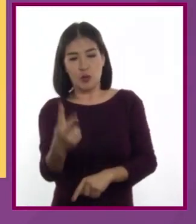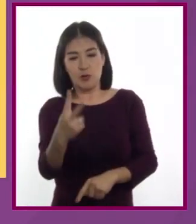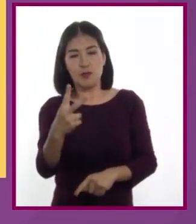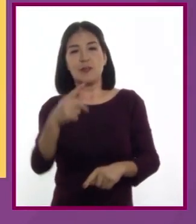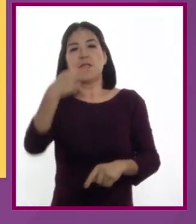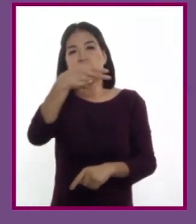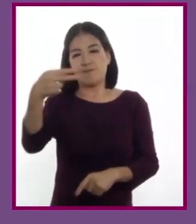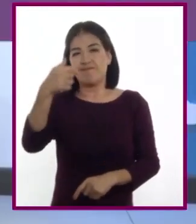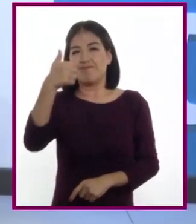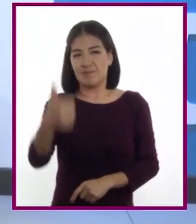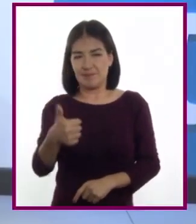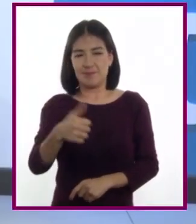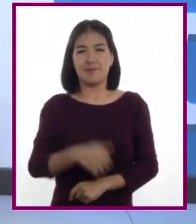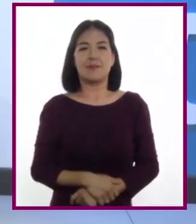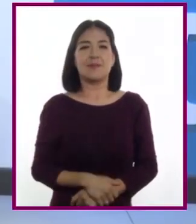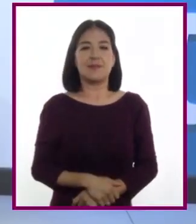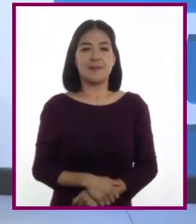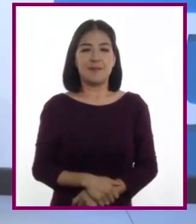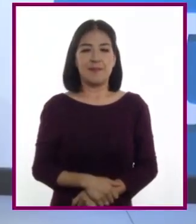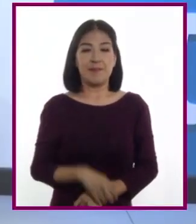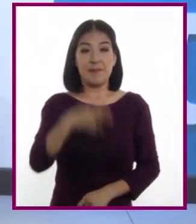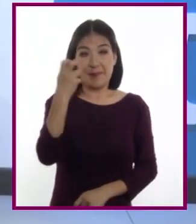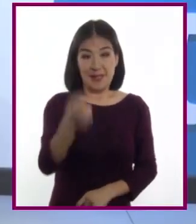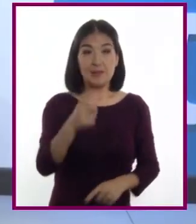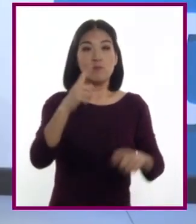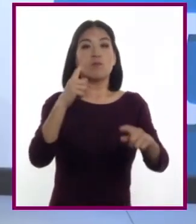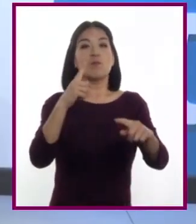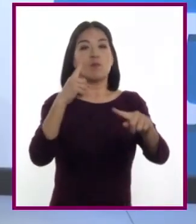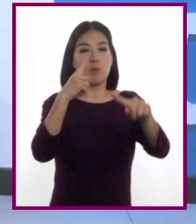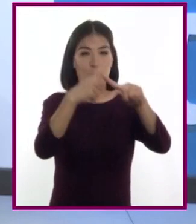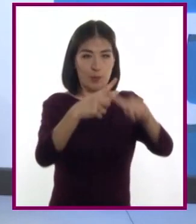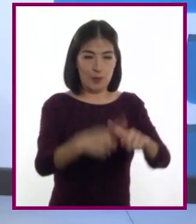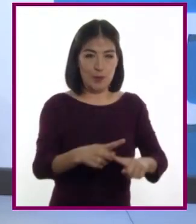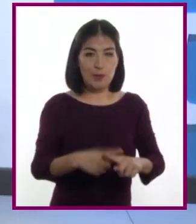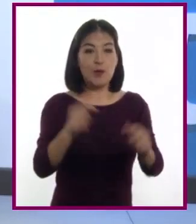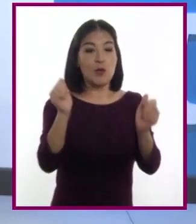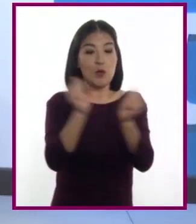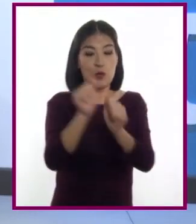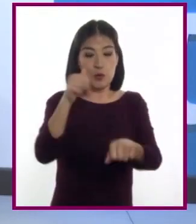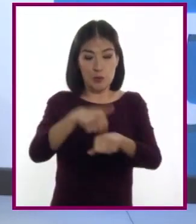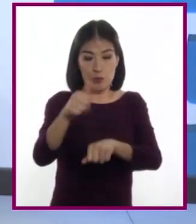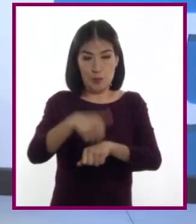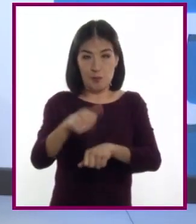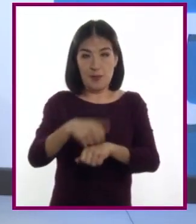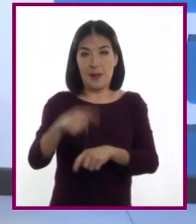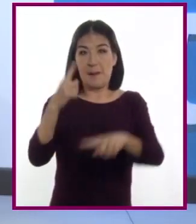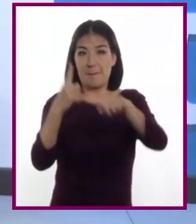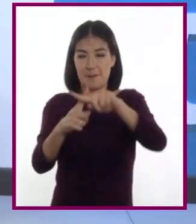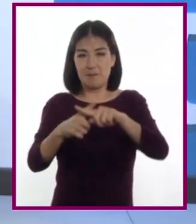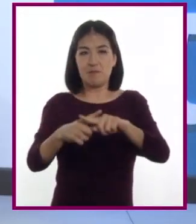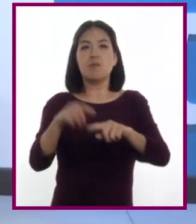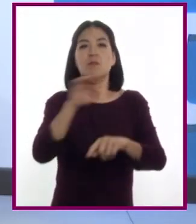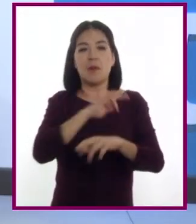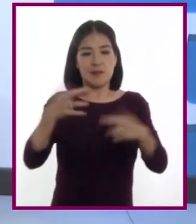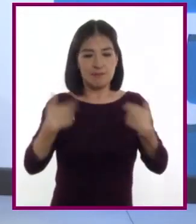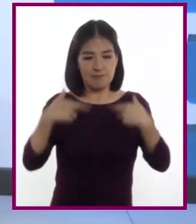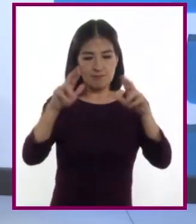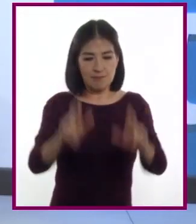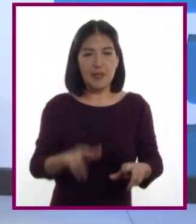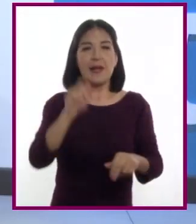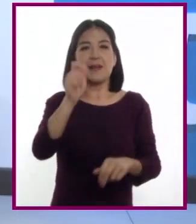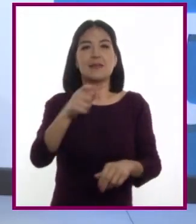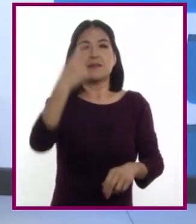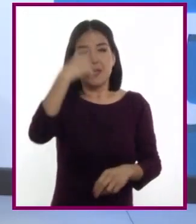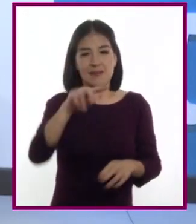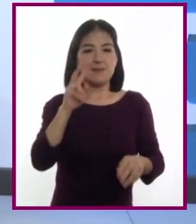positivo. La multiplicación entre números positivos representada con el desplazamiento del móvil ya lo vieron